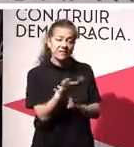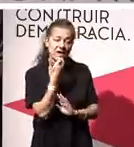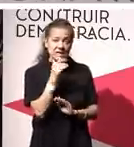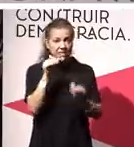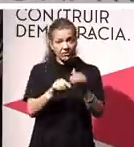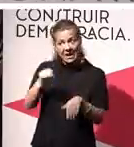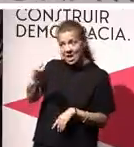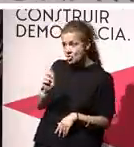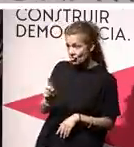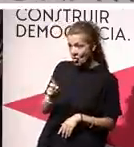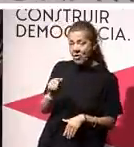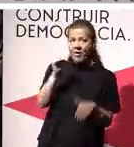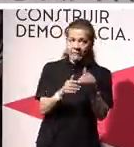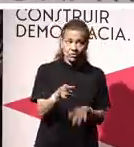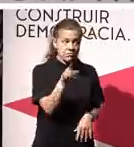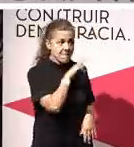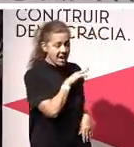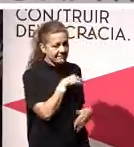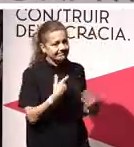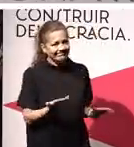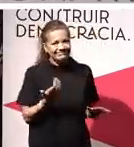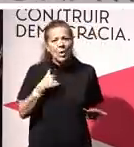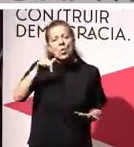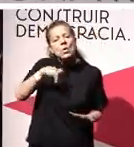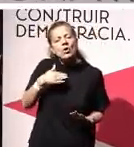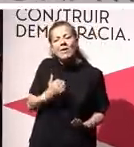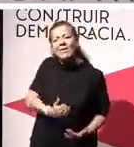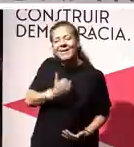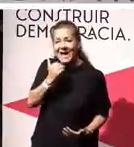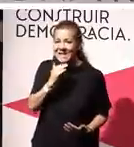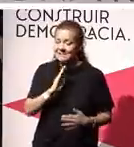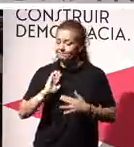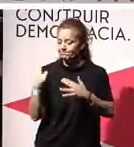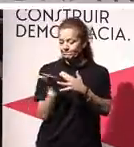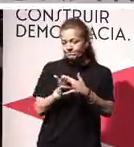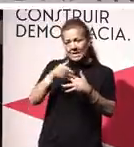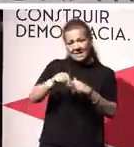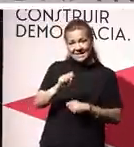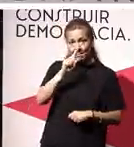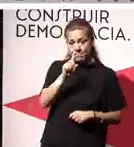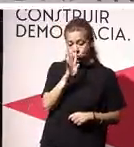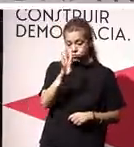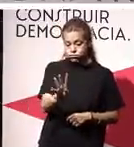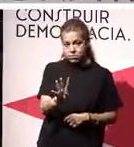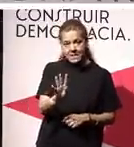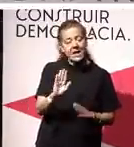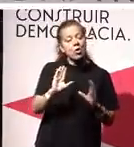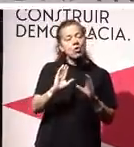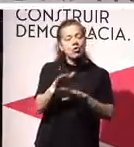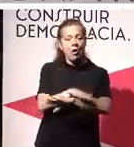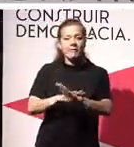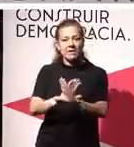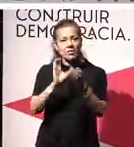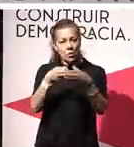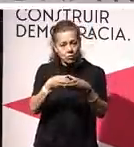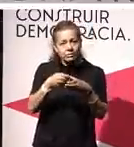votas a ellos, estás votando mal. Hoy, cuando estamos casi en el ecuador de esta primera legislatura del Gobierno de coalición,